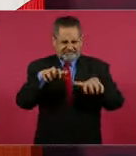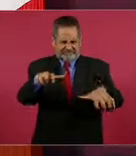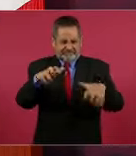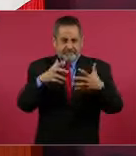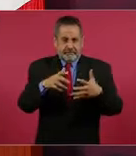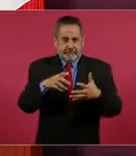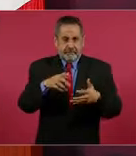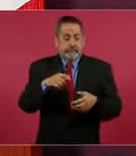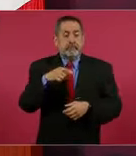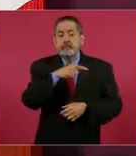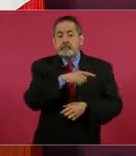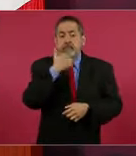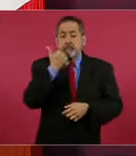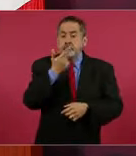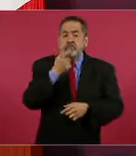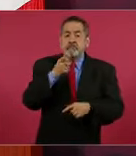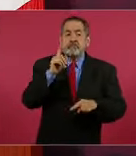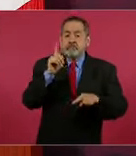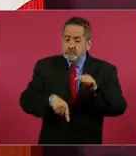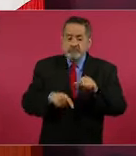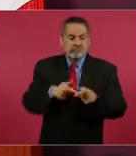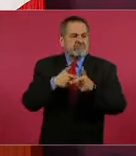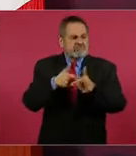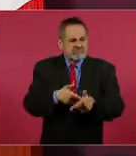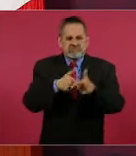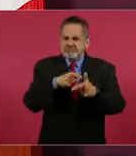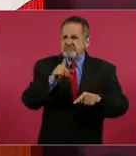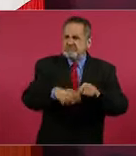es lo que quieren ellos seguir explotando.